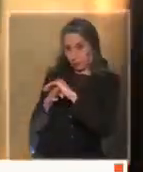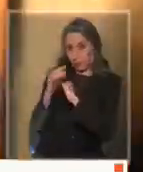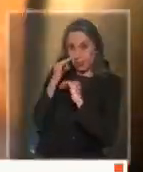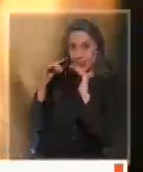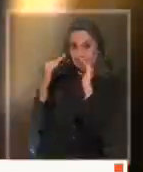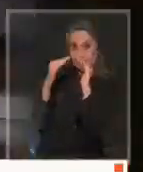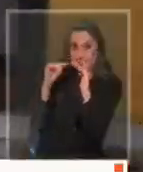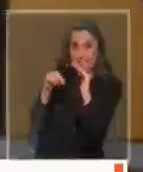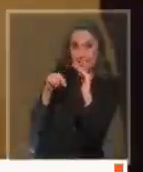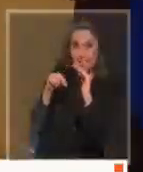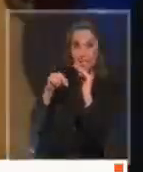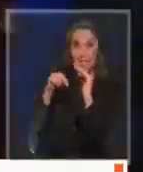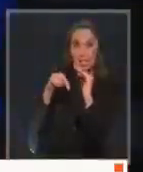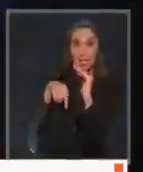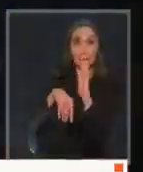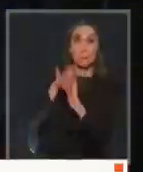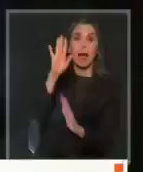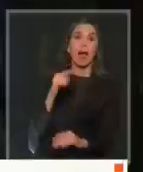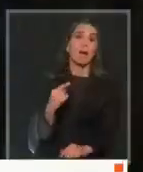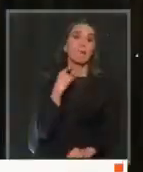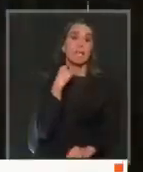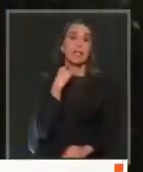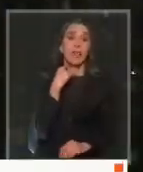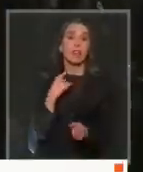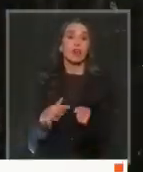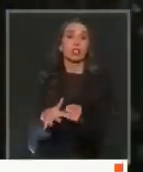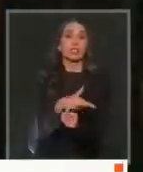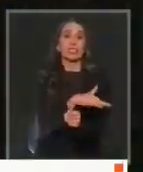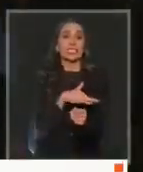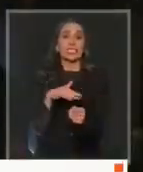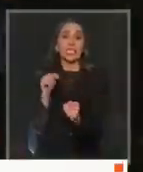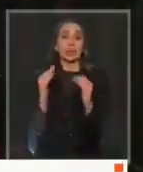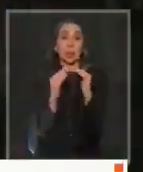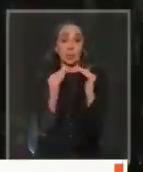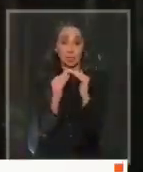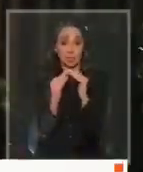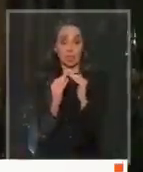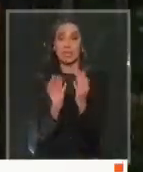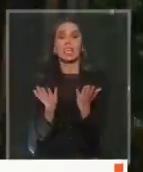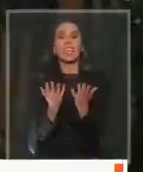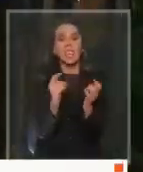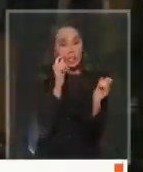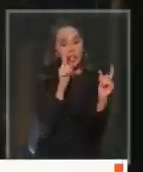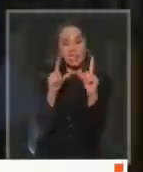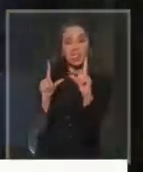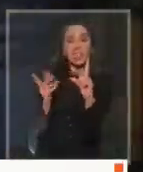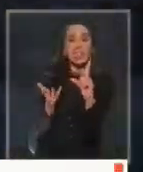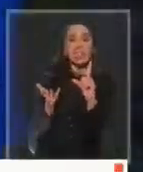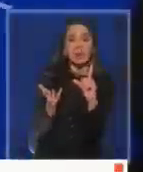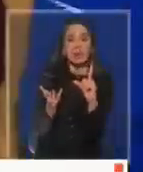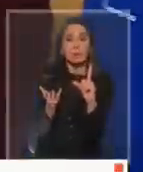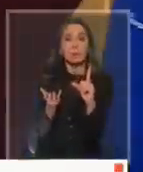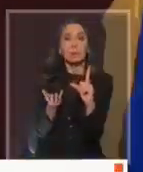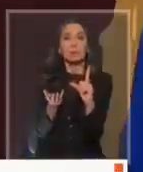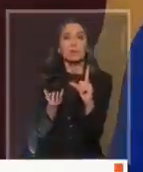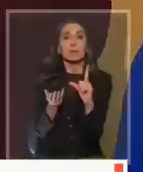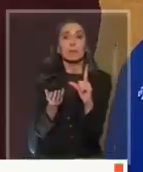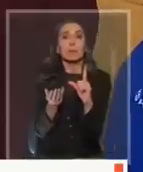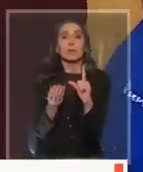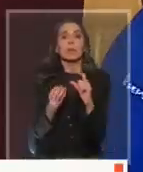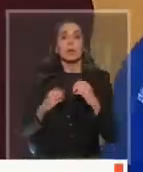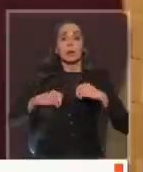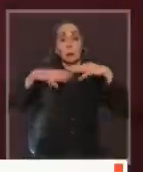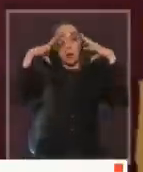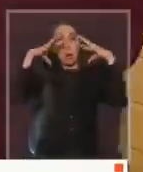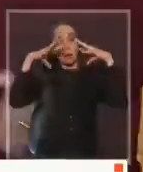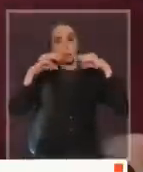justamente mayormente afectada. La situación en este lugar da cuenta principalmente de que hay una baja intermitencia